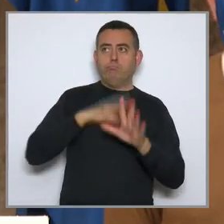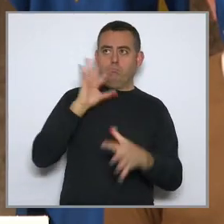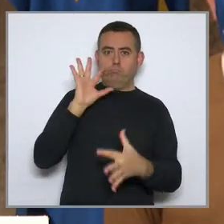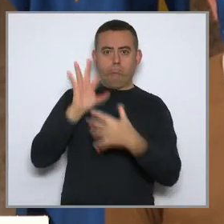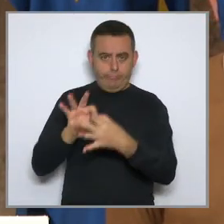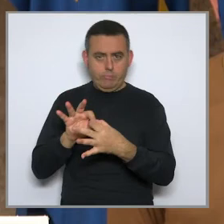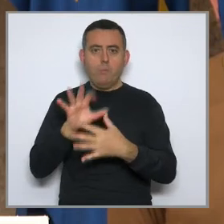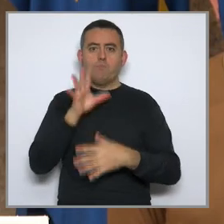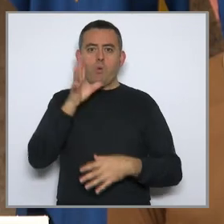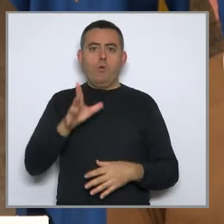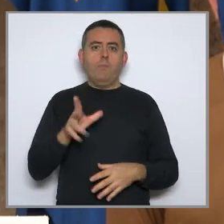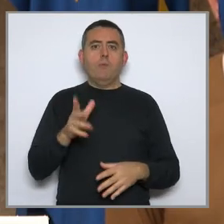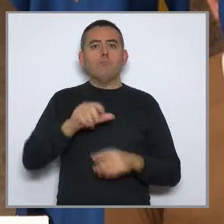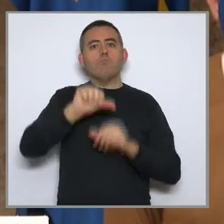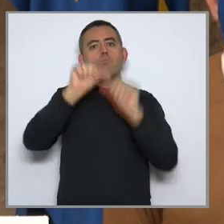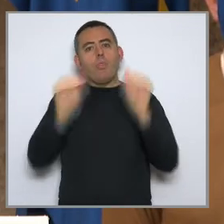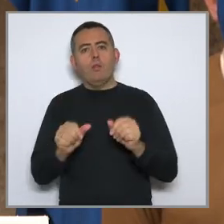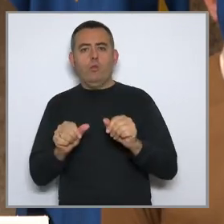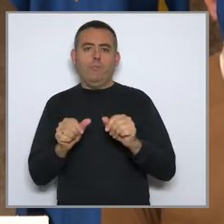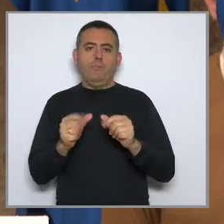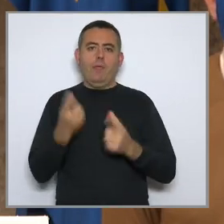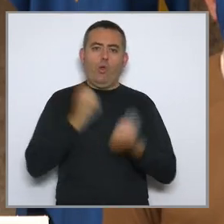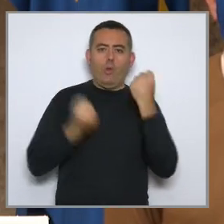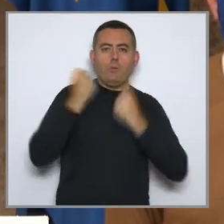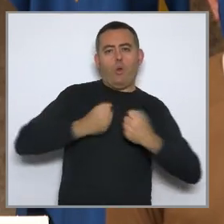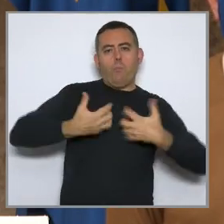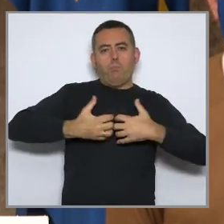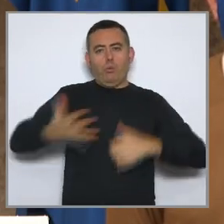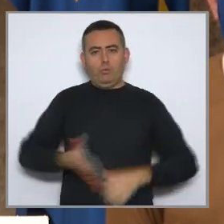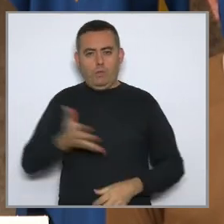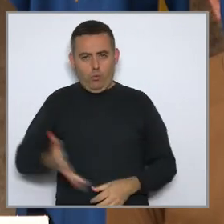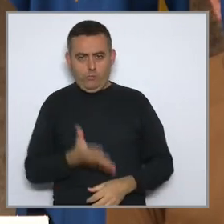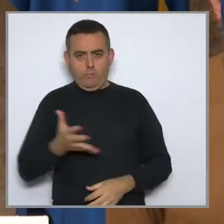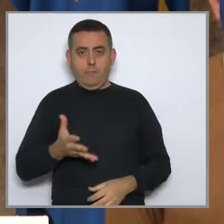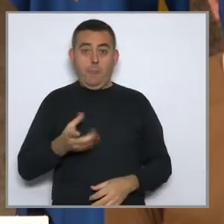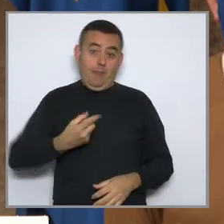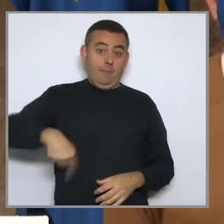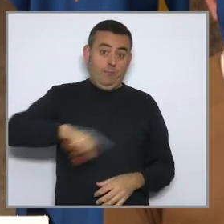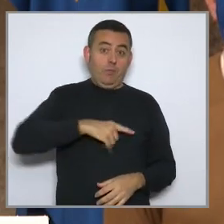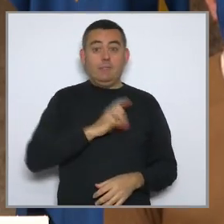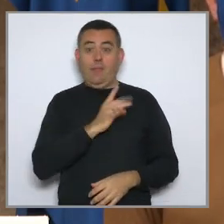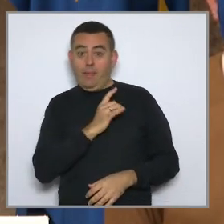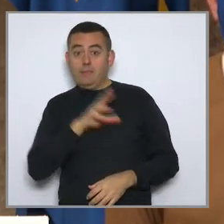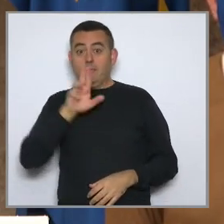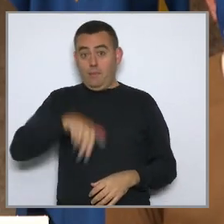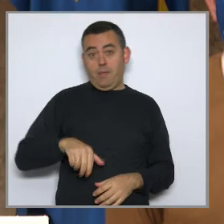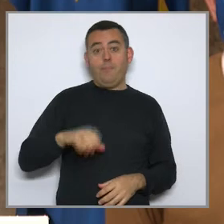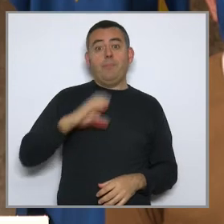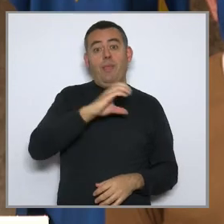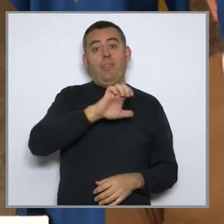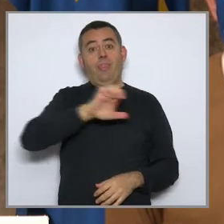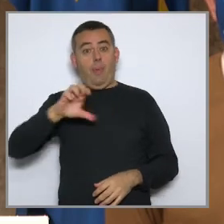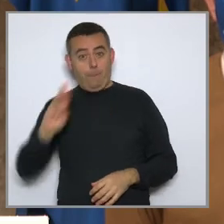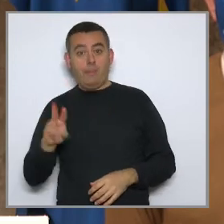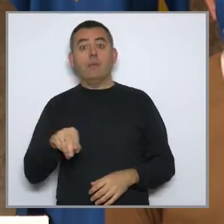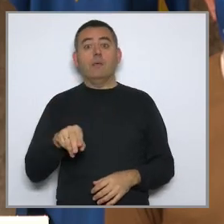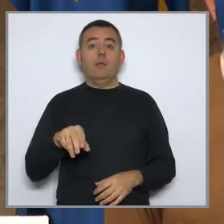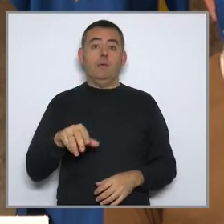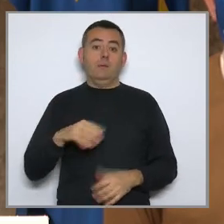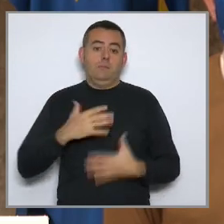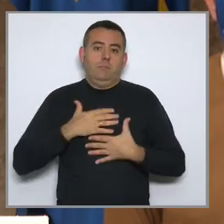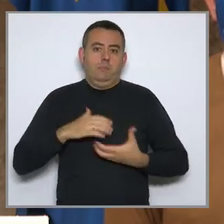Por parte de las organizaciones sindicales y la organización empresarial CEP, estamos dispuestos a